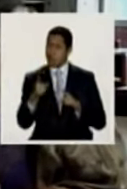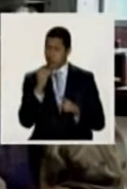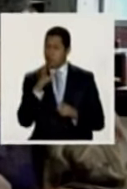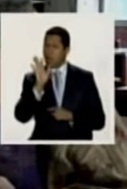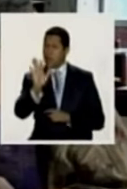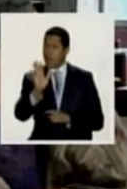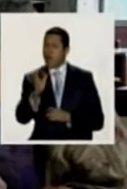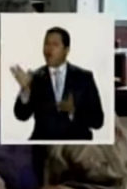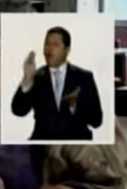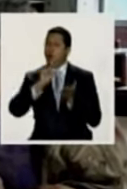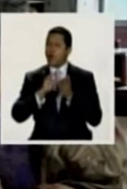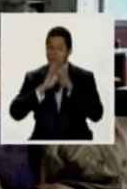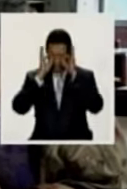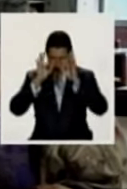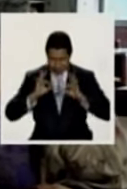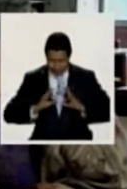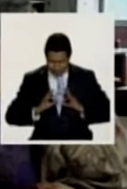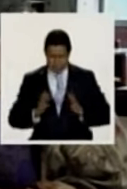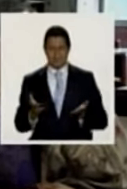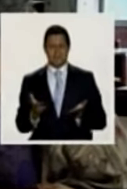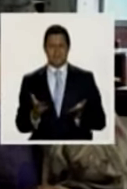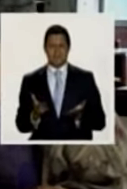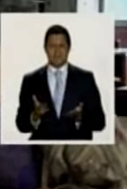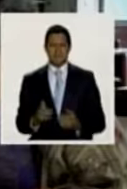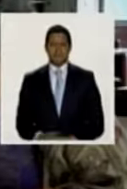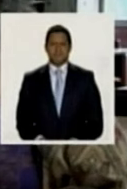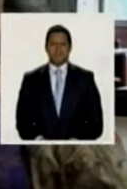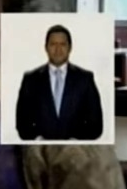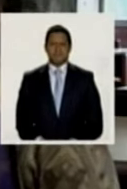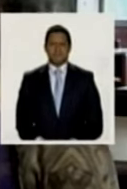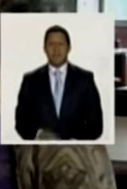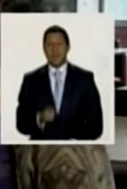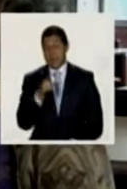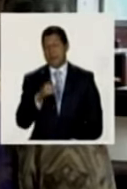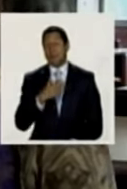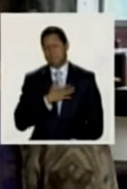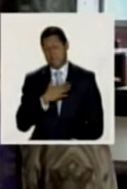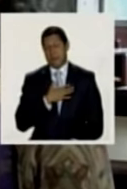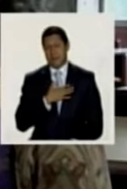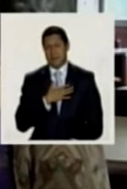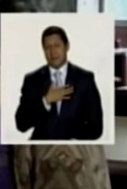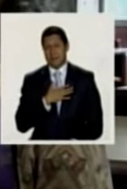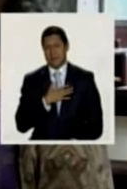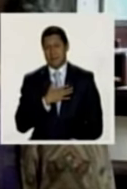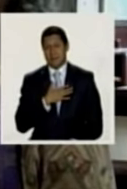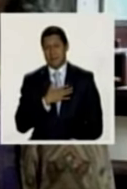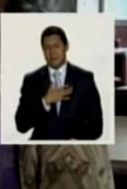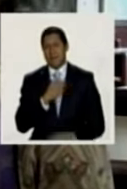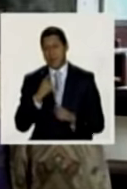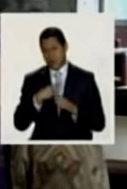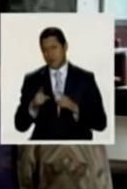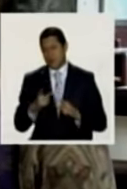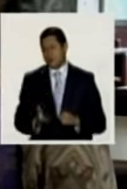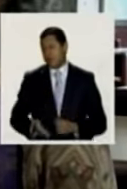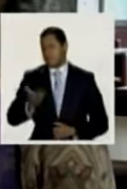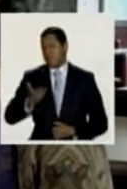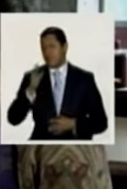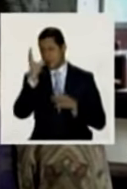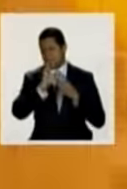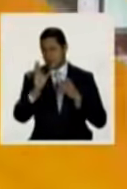de él es volver hacia nosotros, la mirada. Eso para mí es como una de las